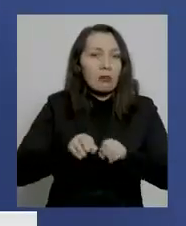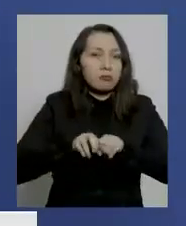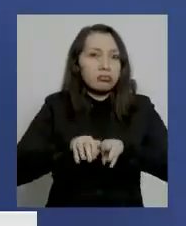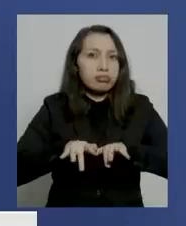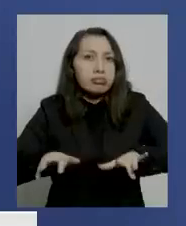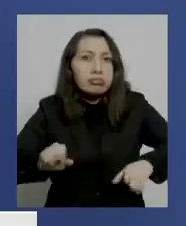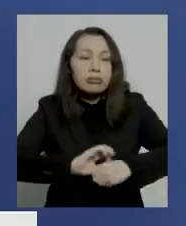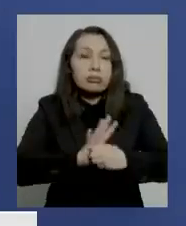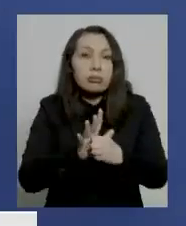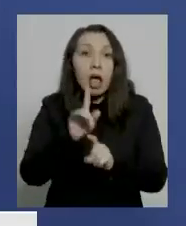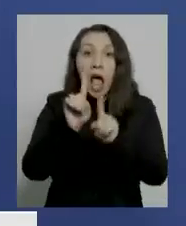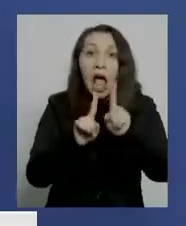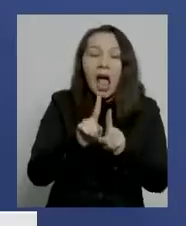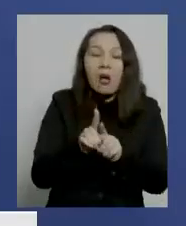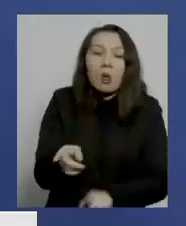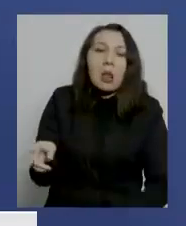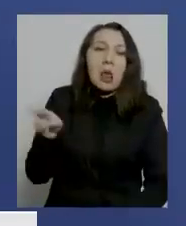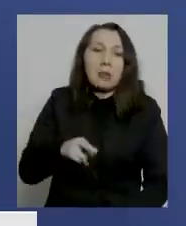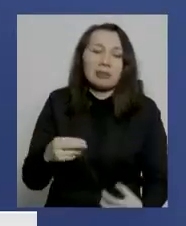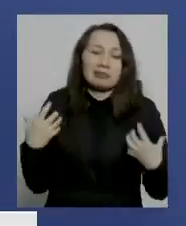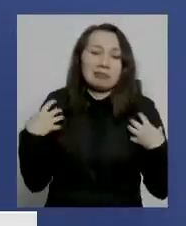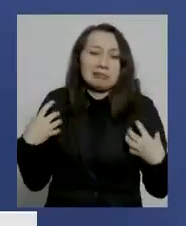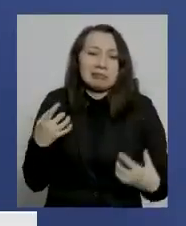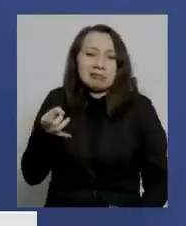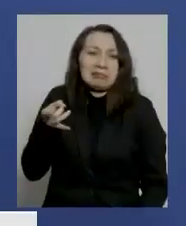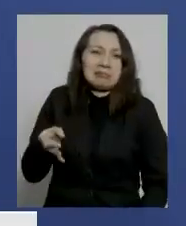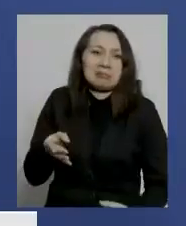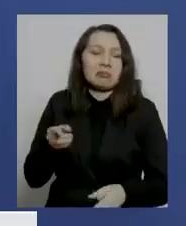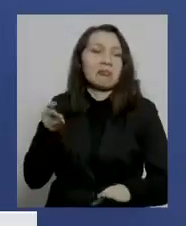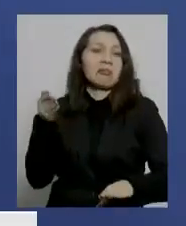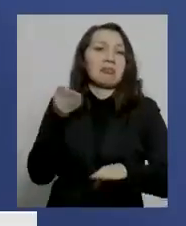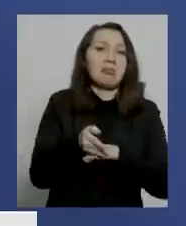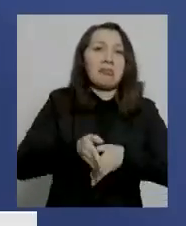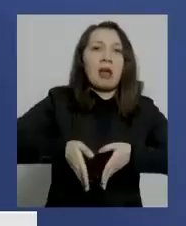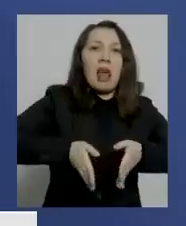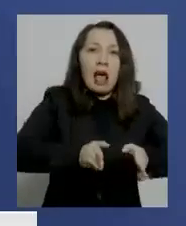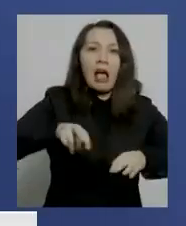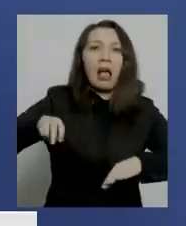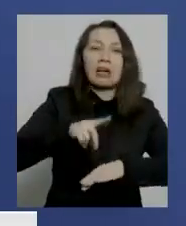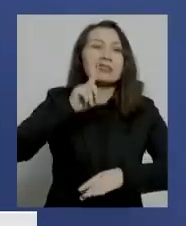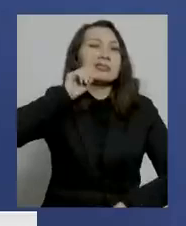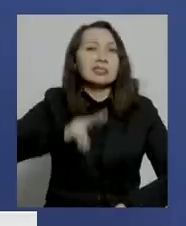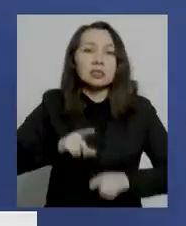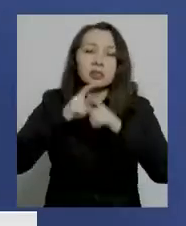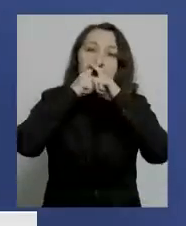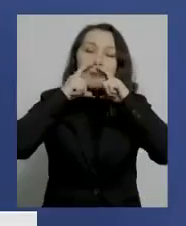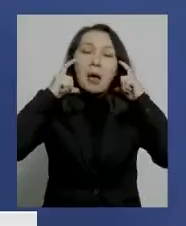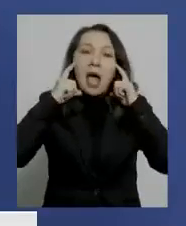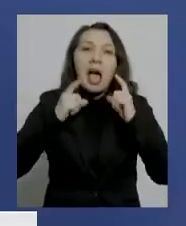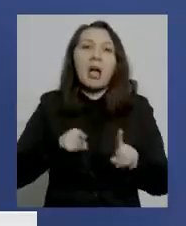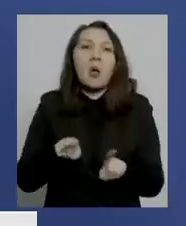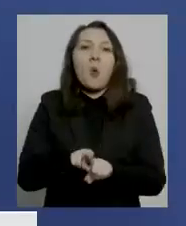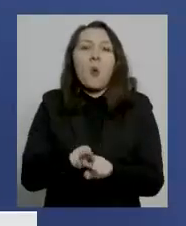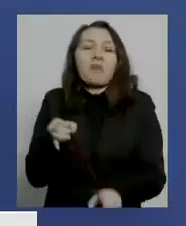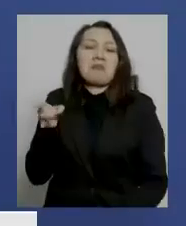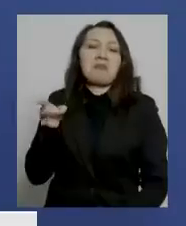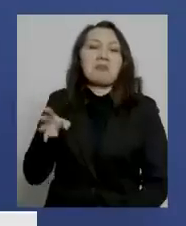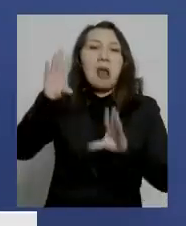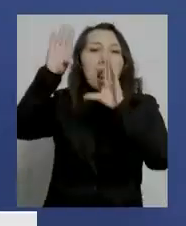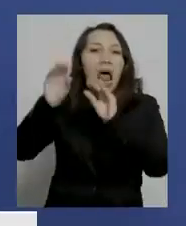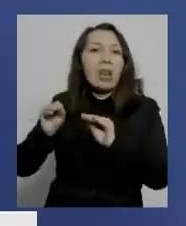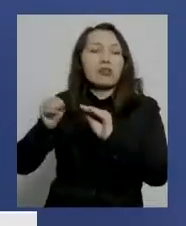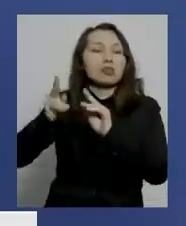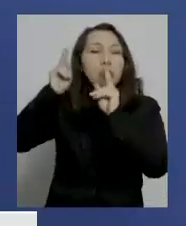pandemia, aquellos que insisten en estar en la calle sin mascarillas, violando el toque